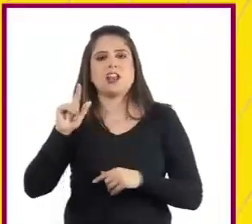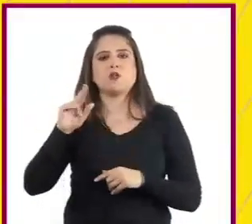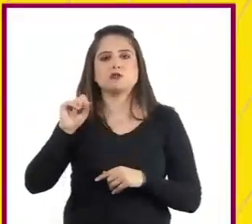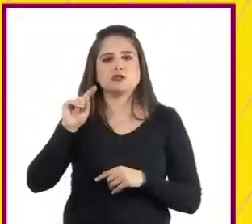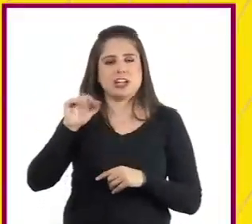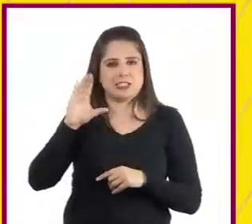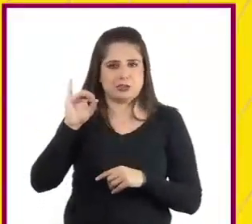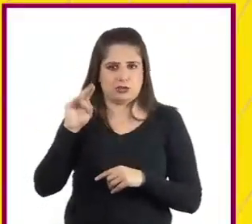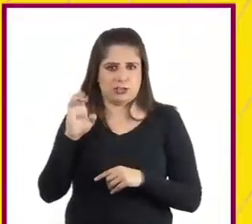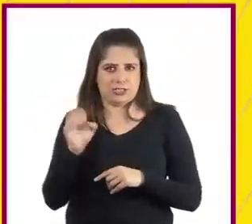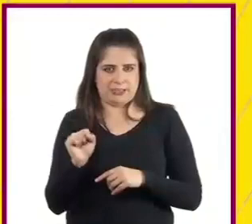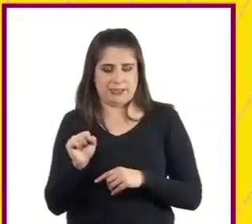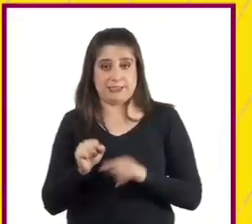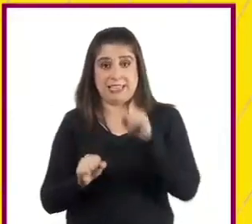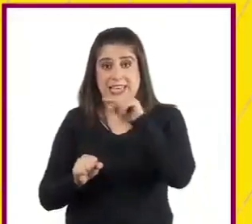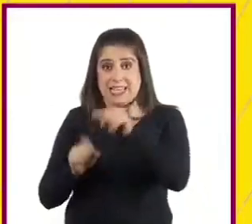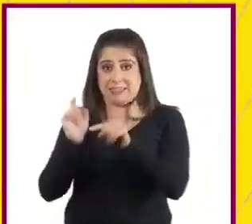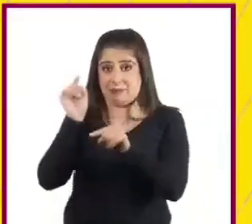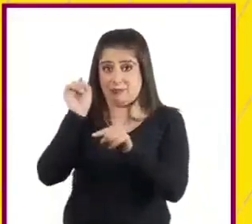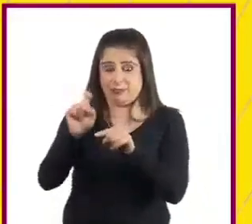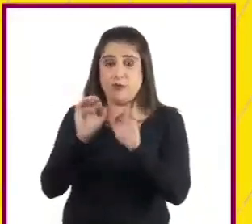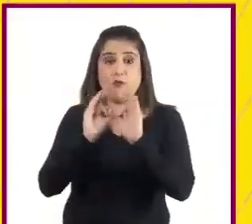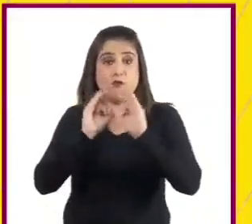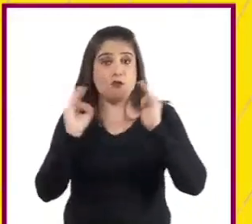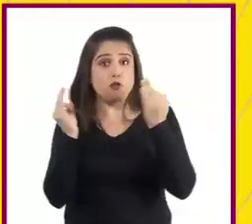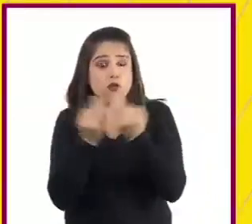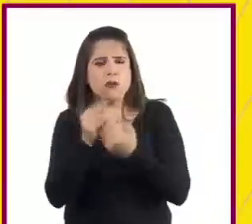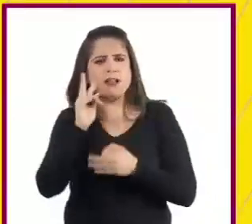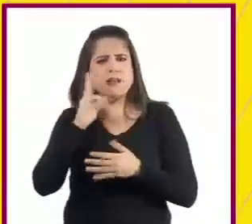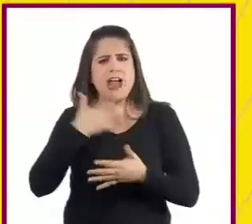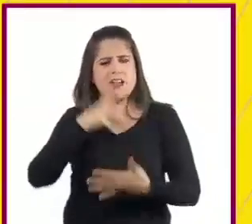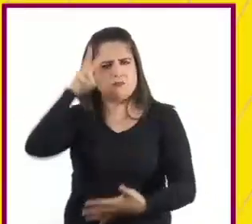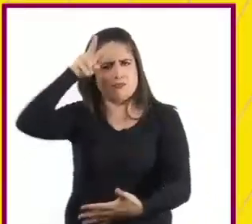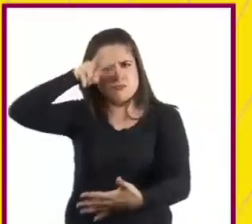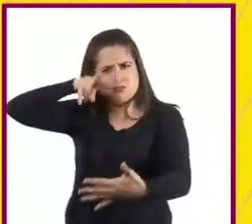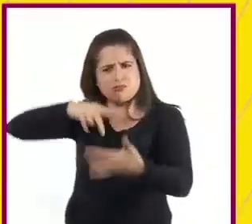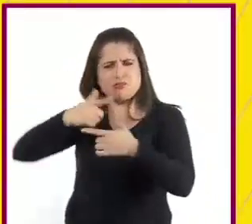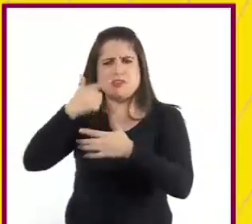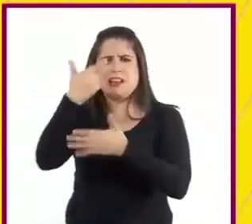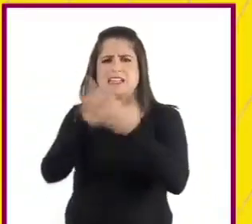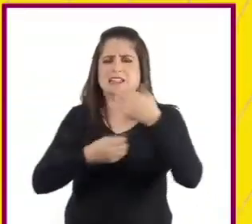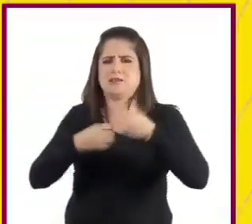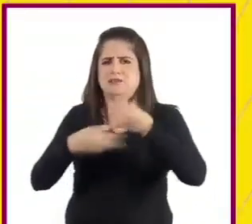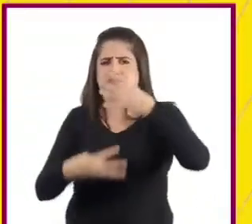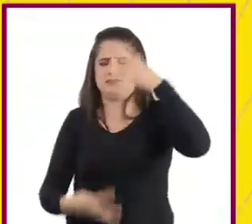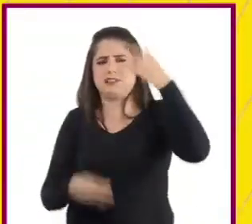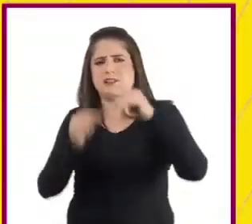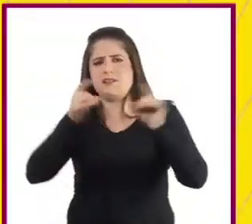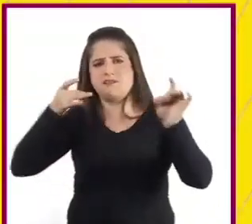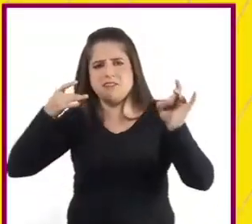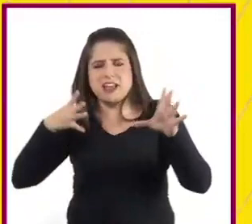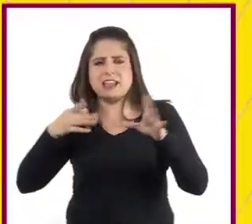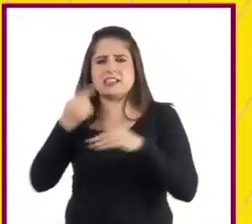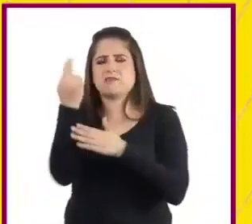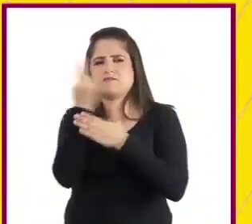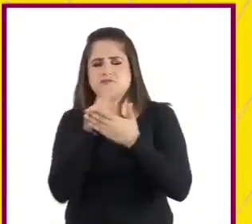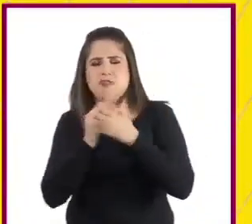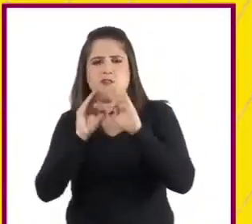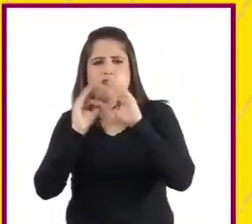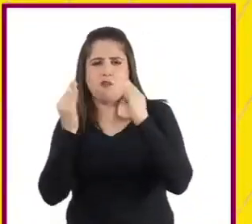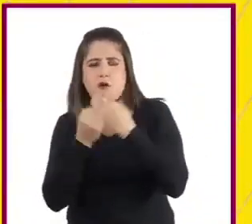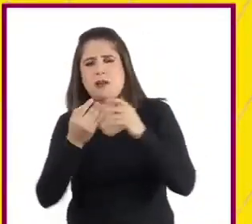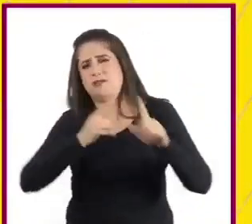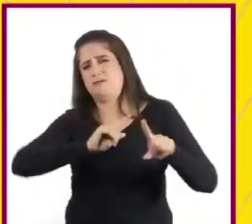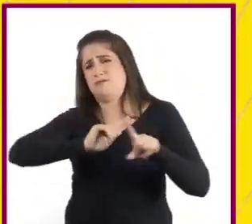Ilustraciones. En la opción Formas, aparece una lista desplegable con líneas, flechas, figuras,